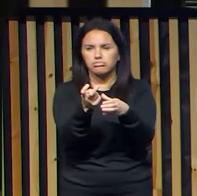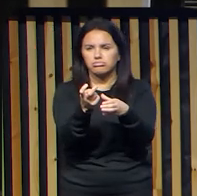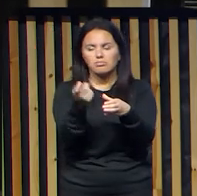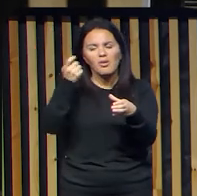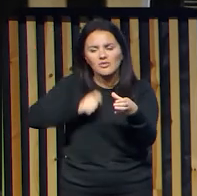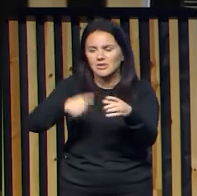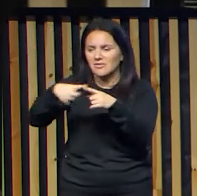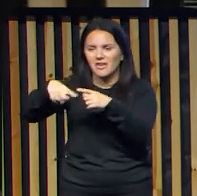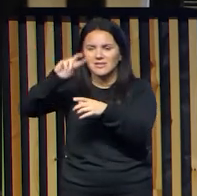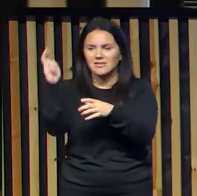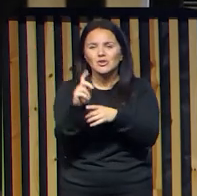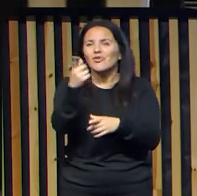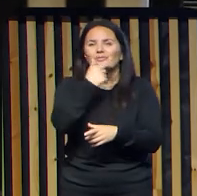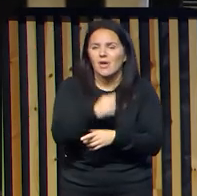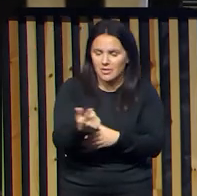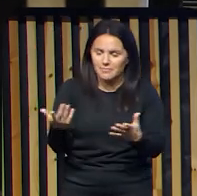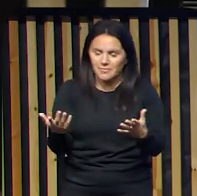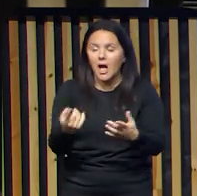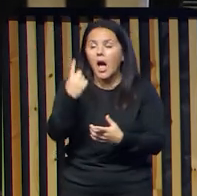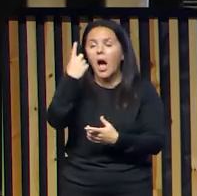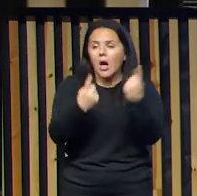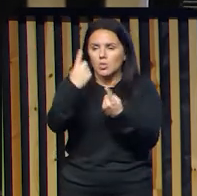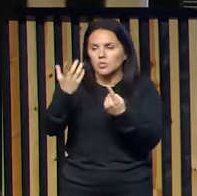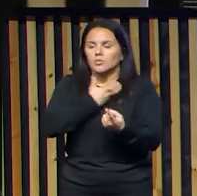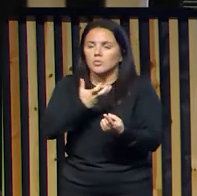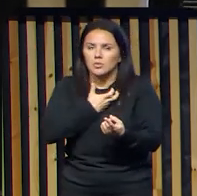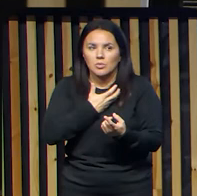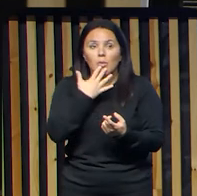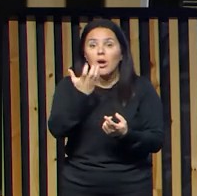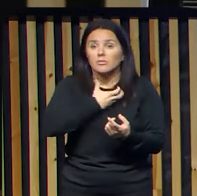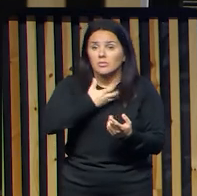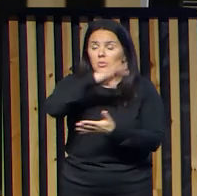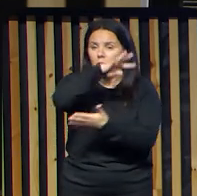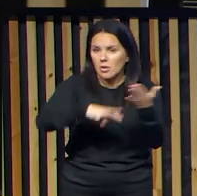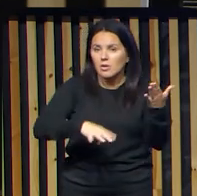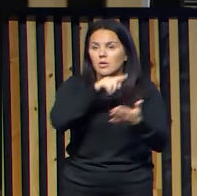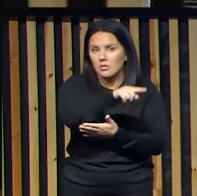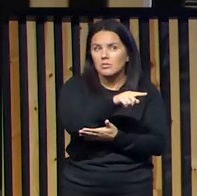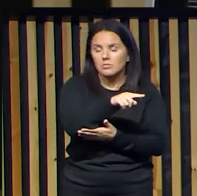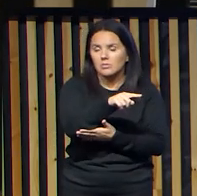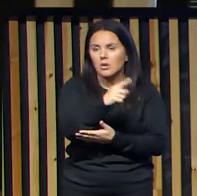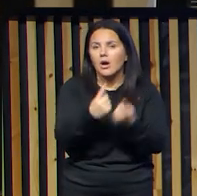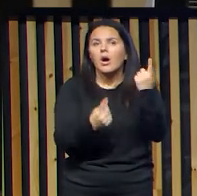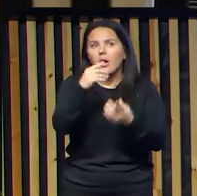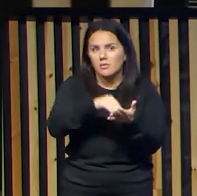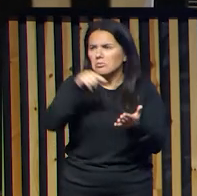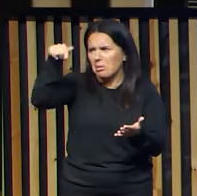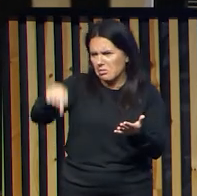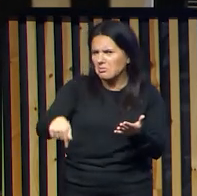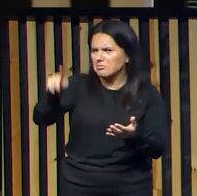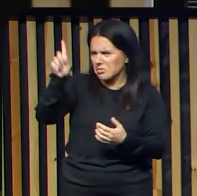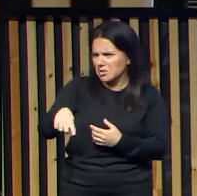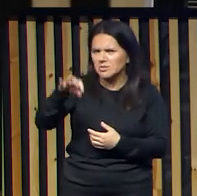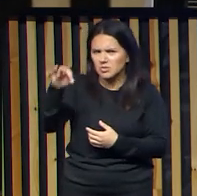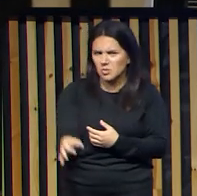nos grandes a veces y aquí seguramente también por ser bilingües Hay algún tipo de profesional al final que